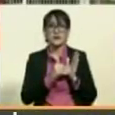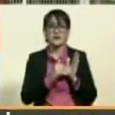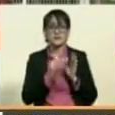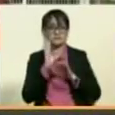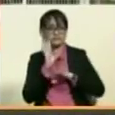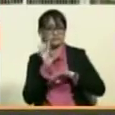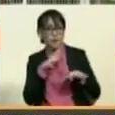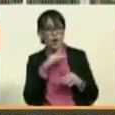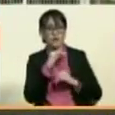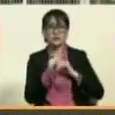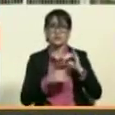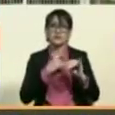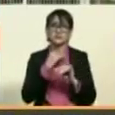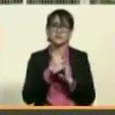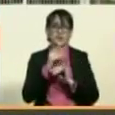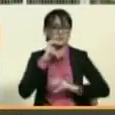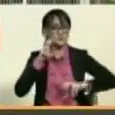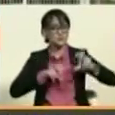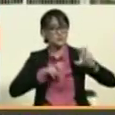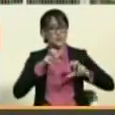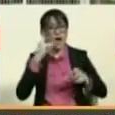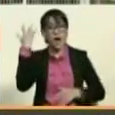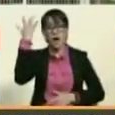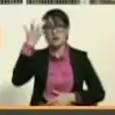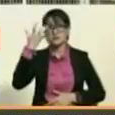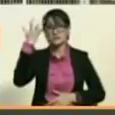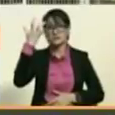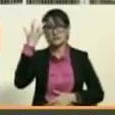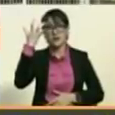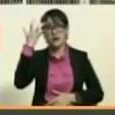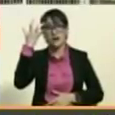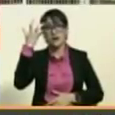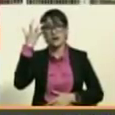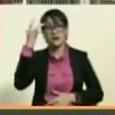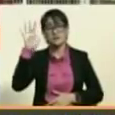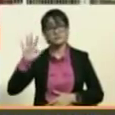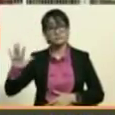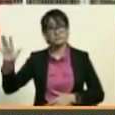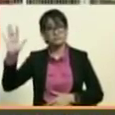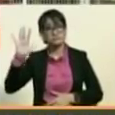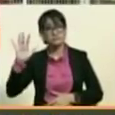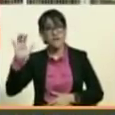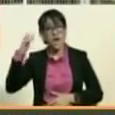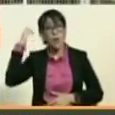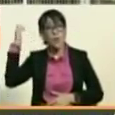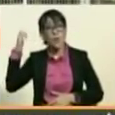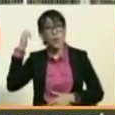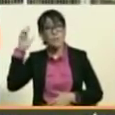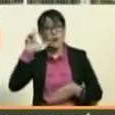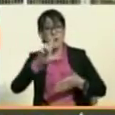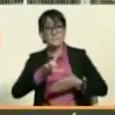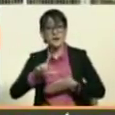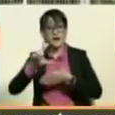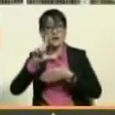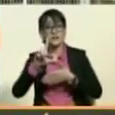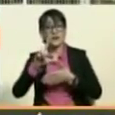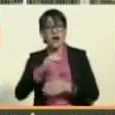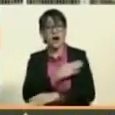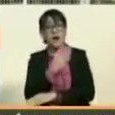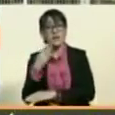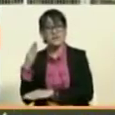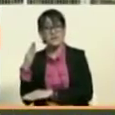observadores internacionales de Asia, África, Europa, América Latina, el Caribe, Estados